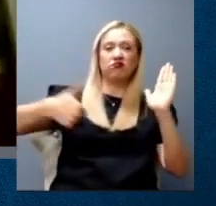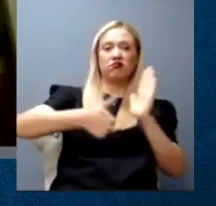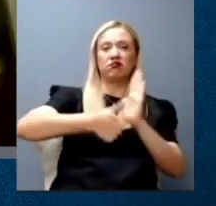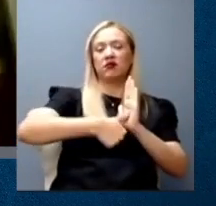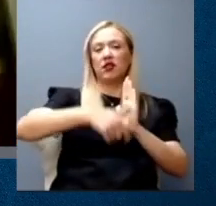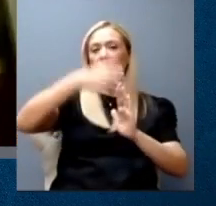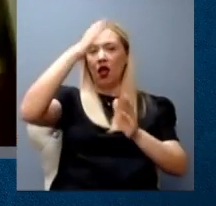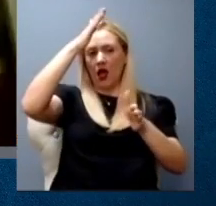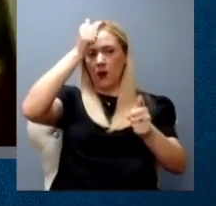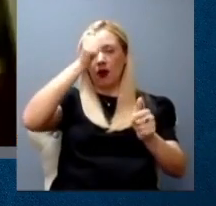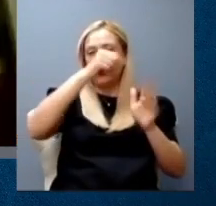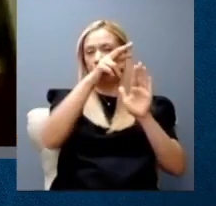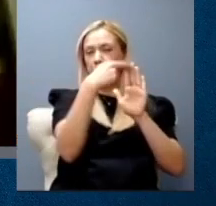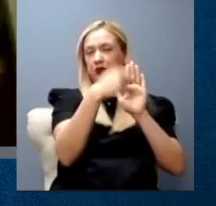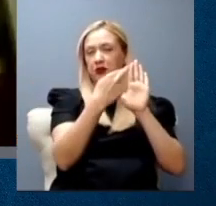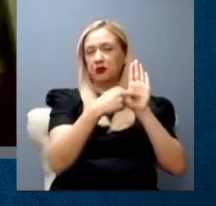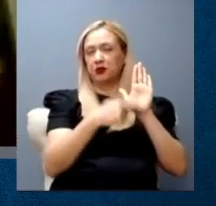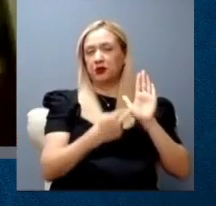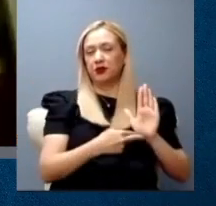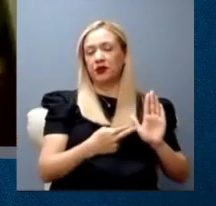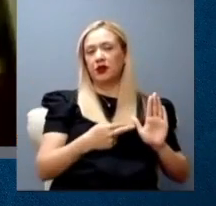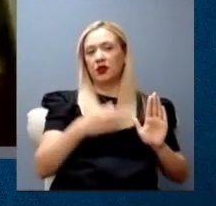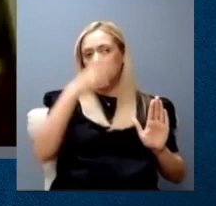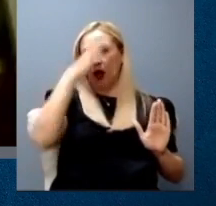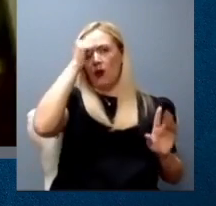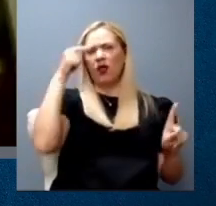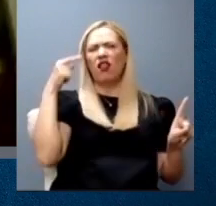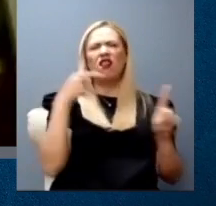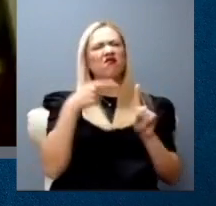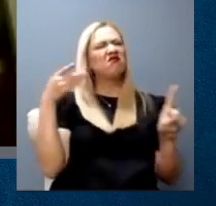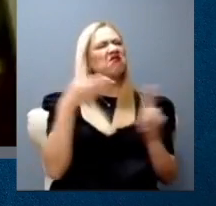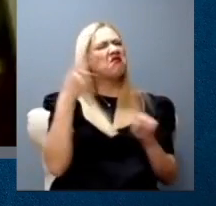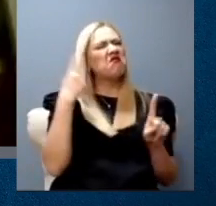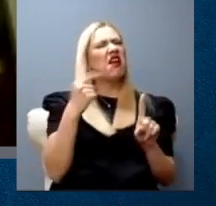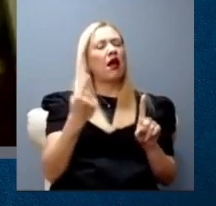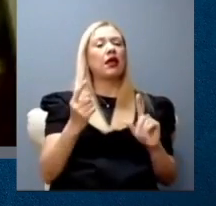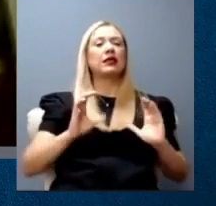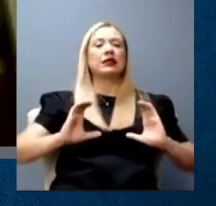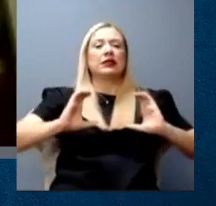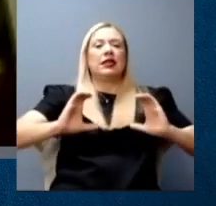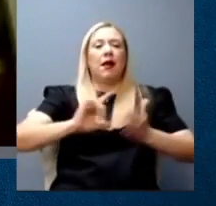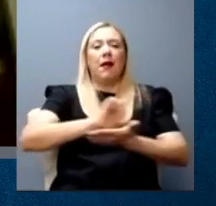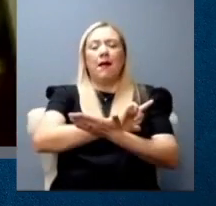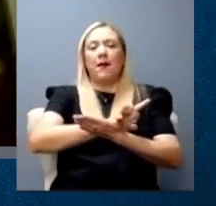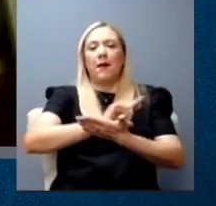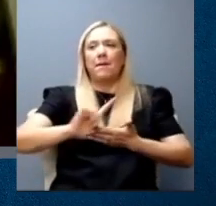tiene como propósito fundamental, como ustedes saben muy bien, el mantenimiento de la paz y seguridad